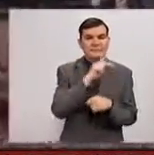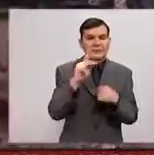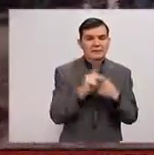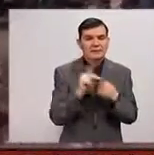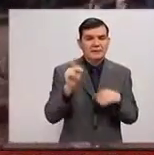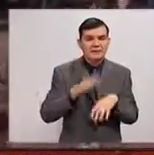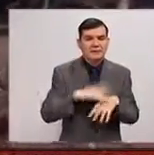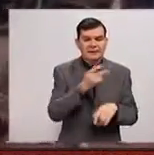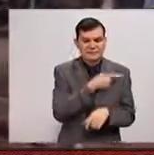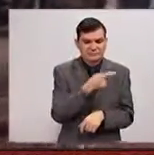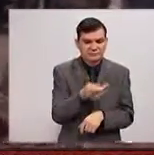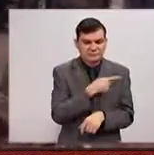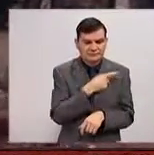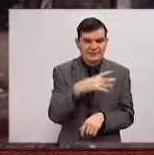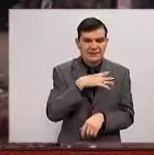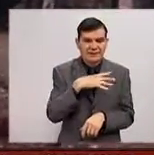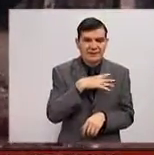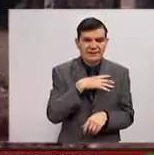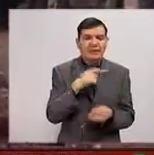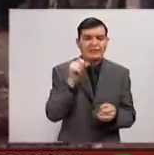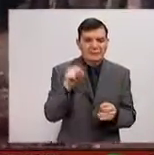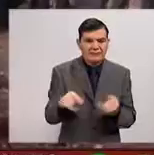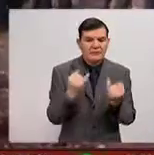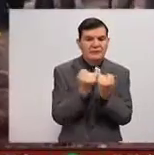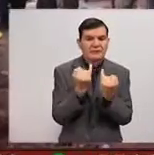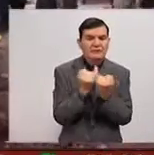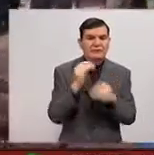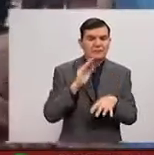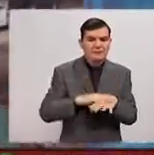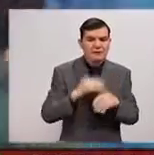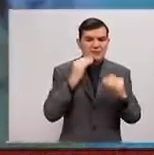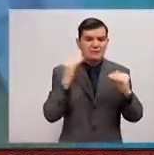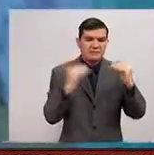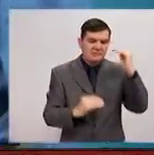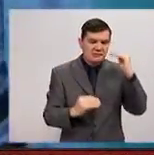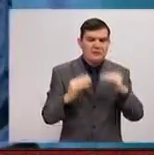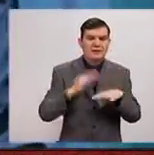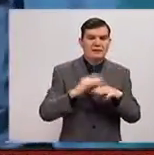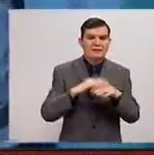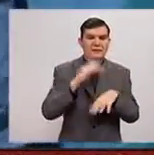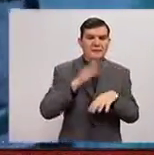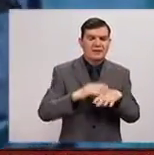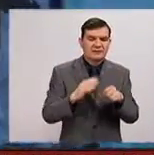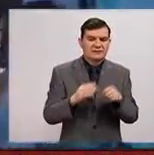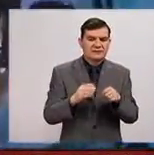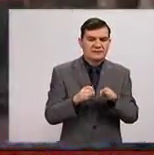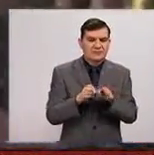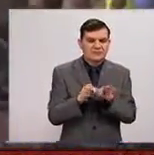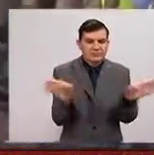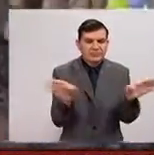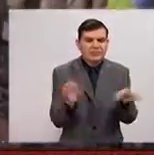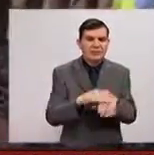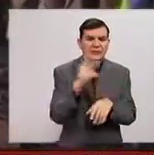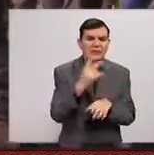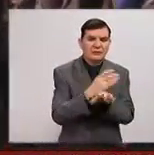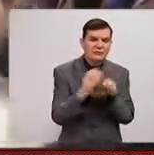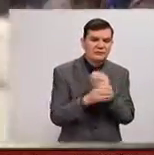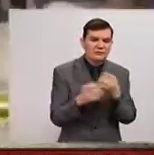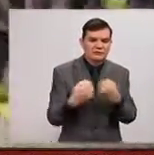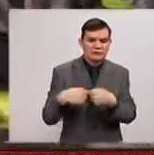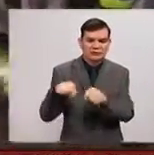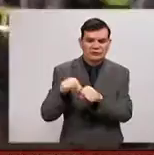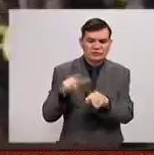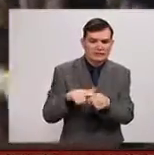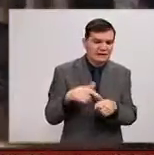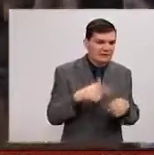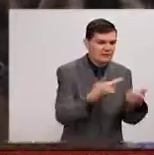solamente que más pobreza ha tenido, sino también más desigualdad y una brecha muy grande entre los grupos sociales que